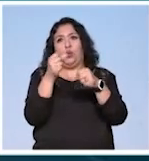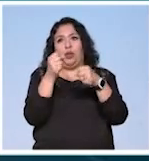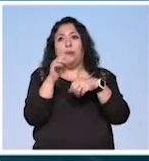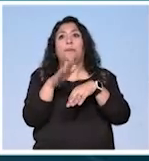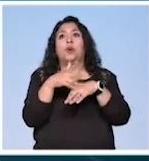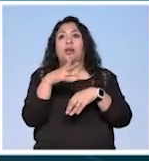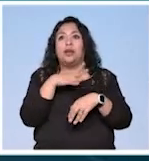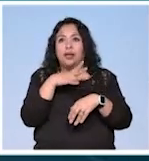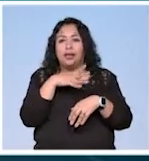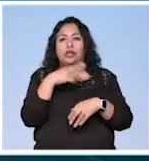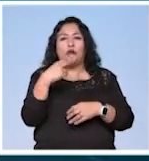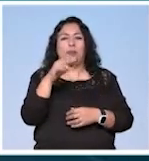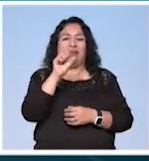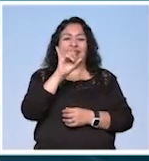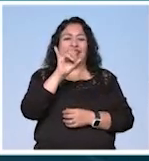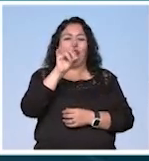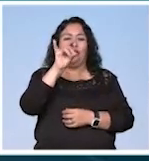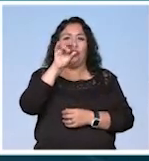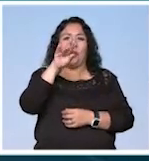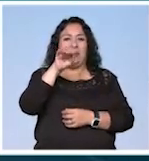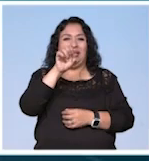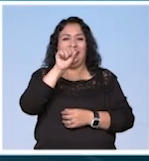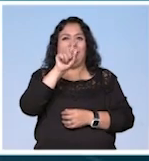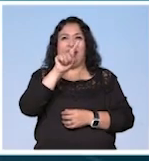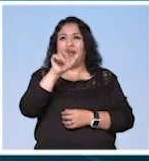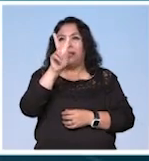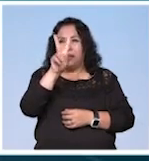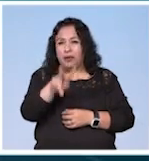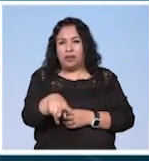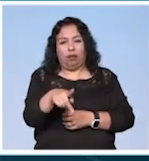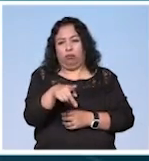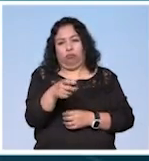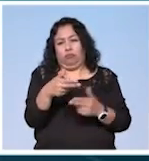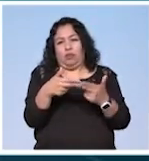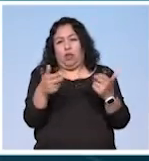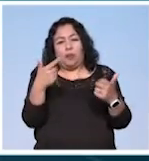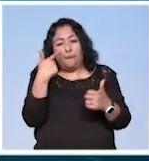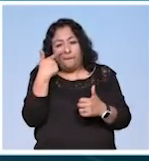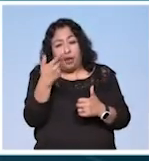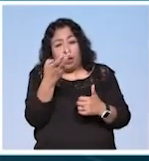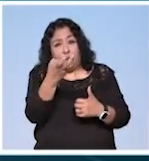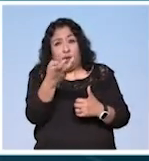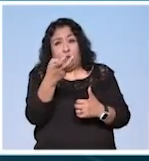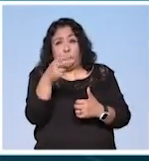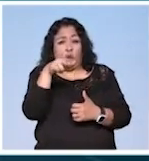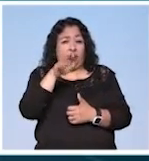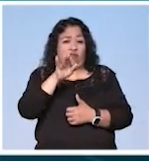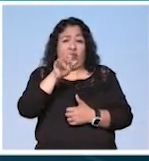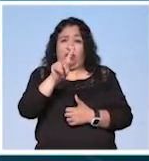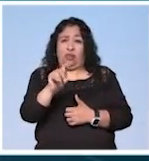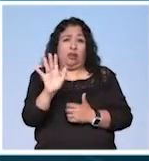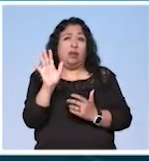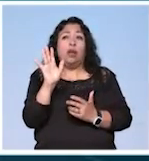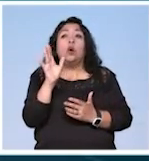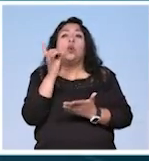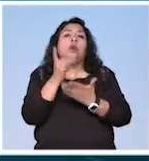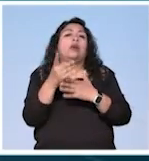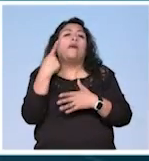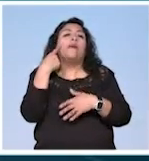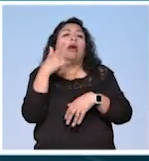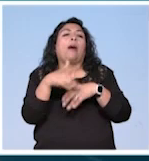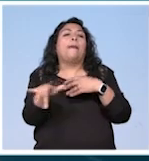existe el síndrome de stendhal O sea yo te aseguro que a nadie le va a dar síndromes estándar viendo una un nft a menos de que estén viendo